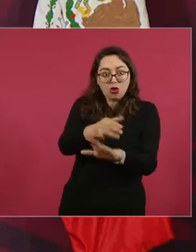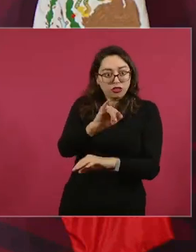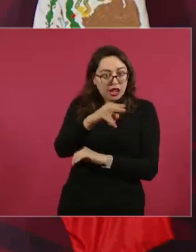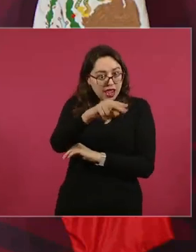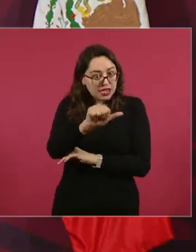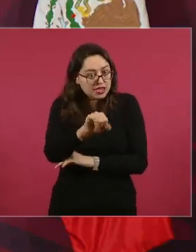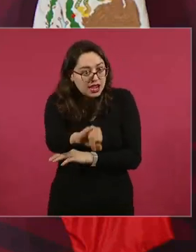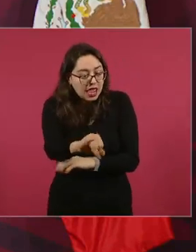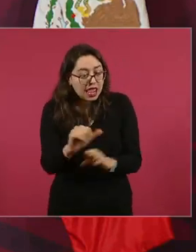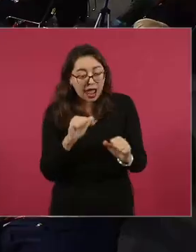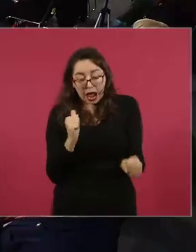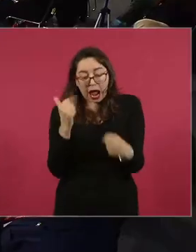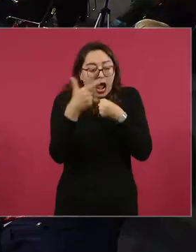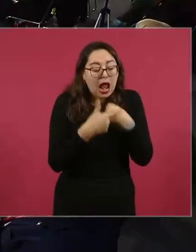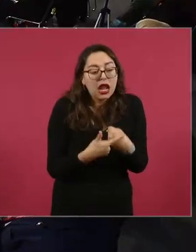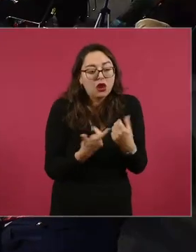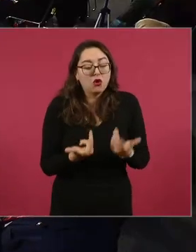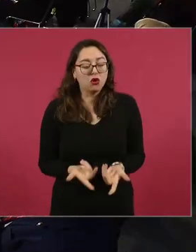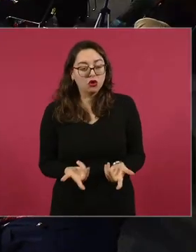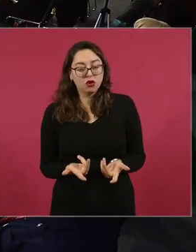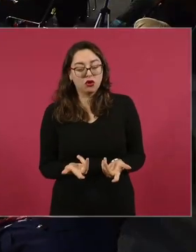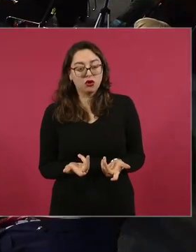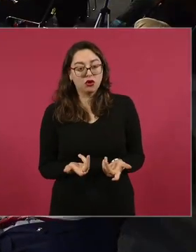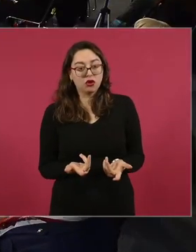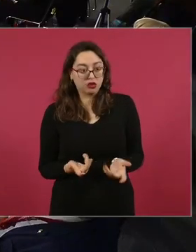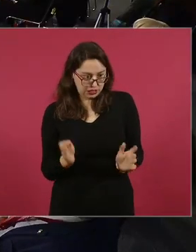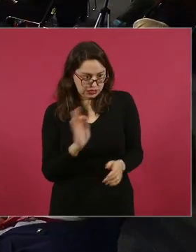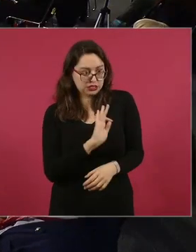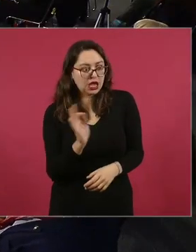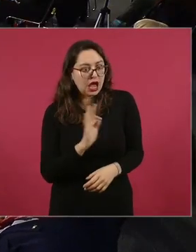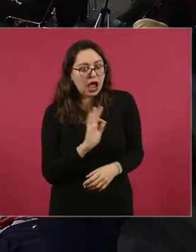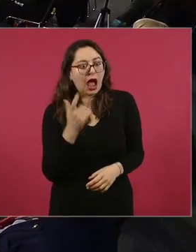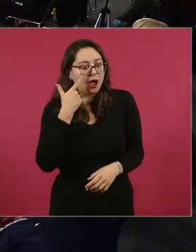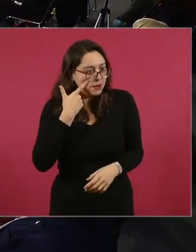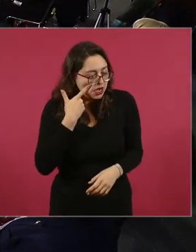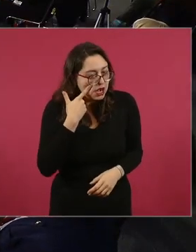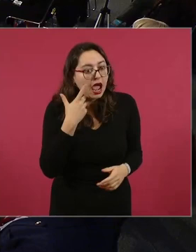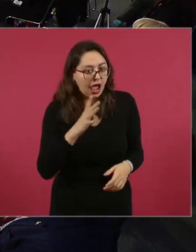en esta primera plana? A lo mejor sí, a ver.